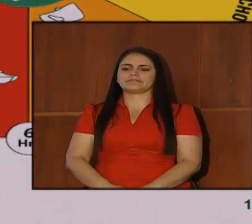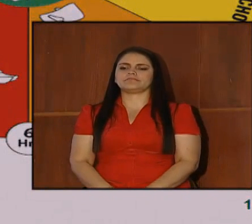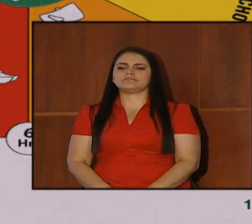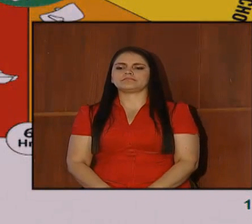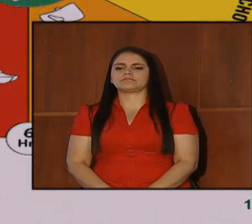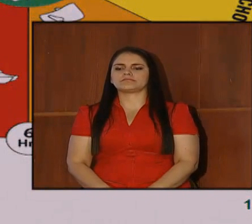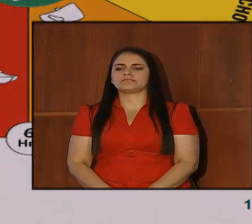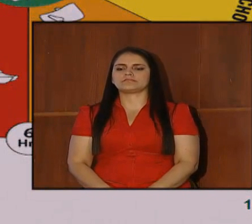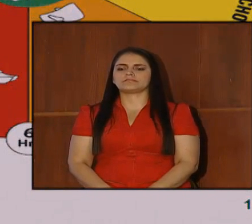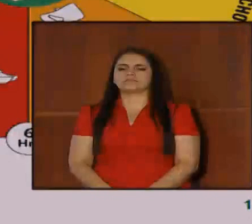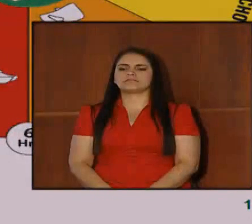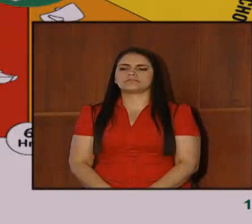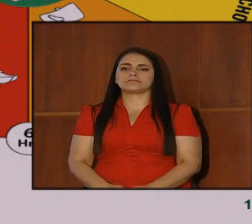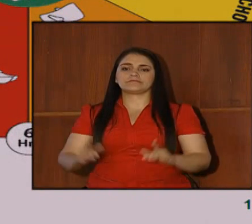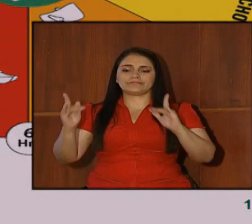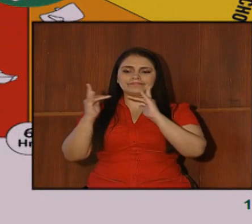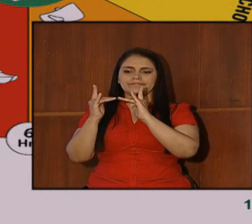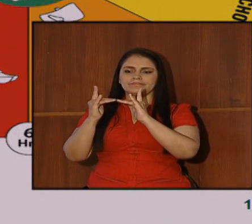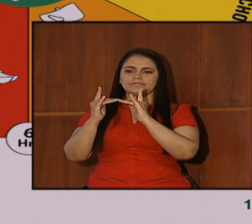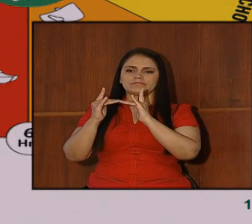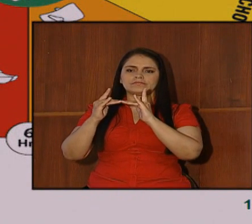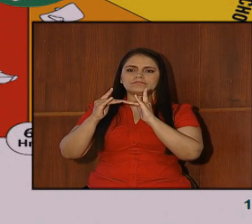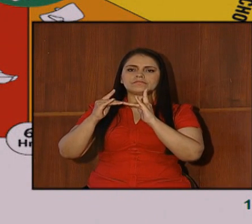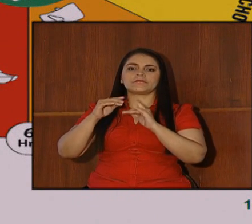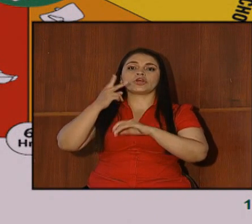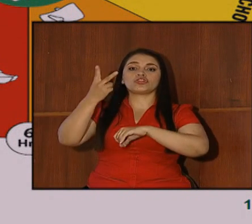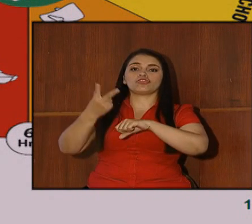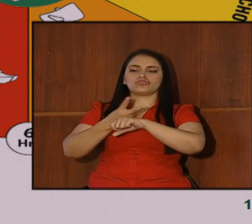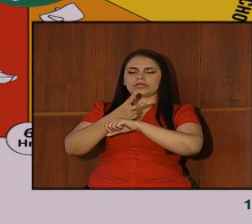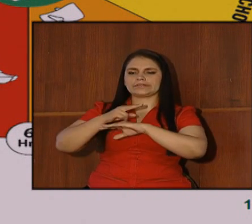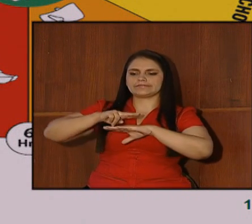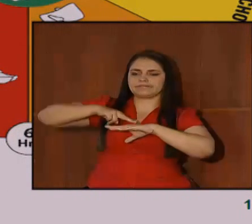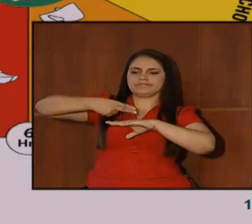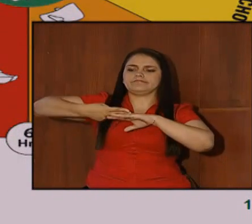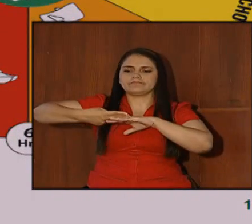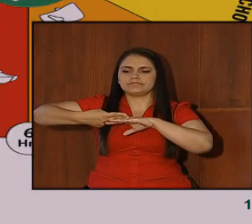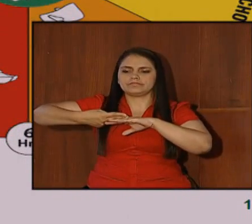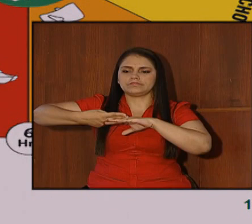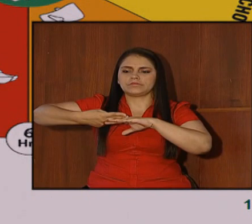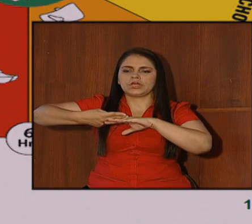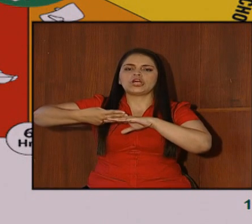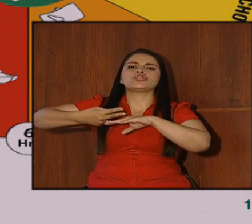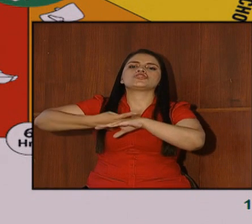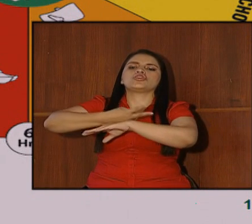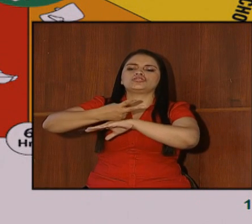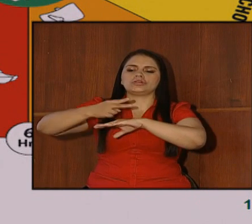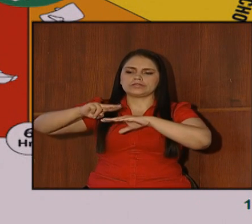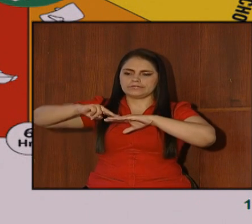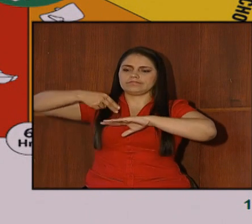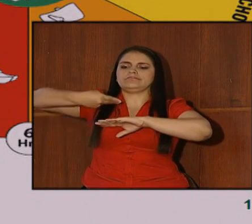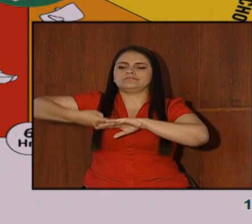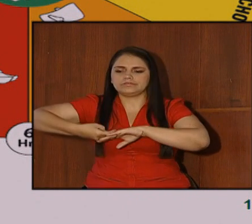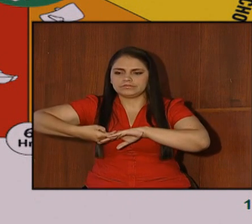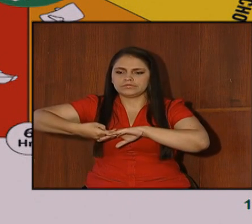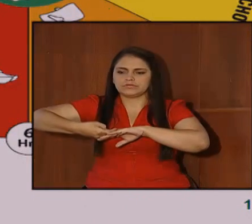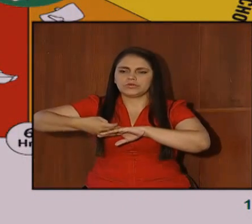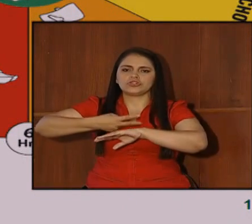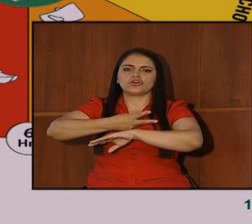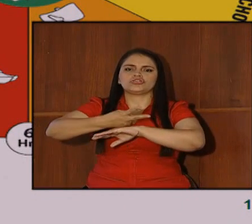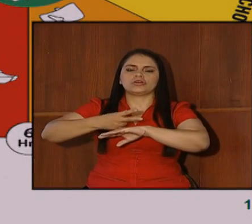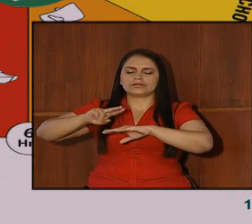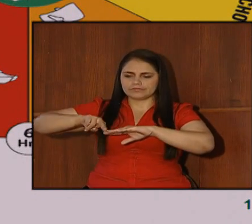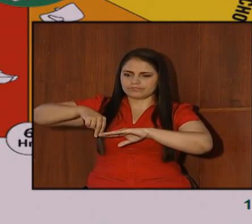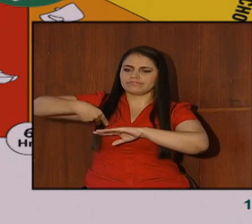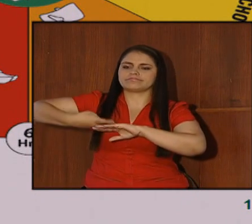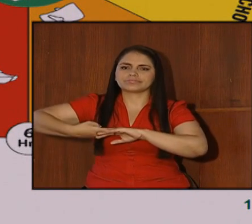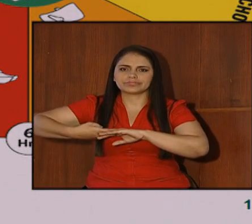si está acostado en cama, hay que voltearlo cada 2 horas y cuando usted está en la casa con su paciente, pues usted empieza volteando a su paciente cada 2